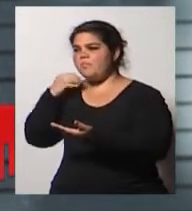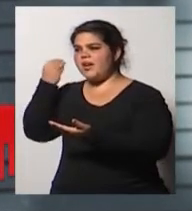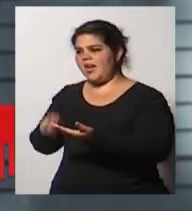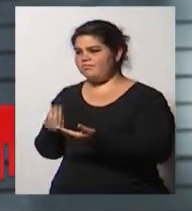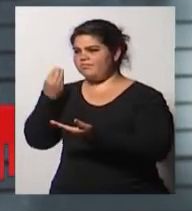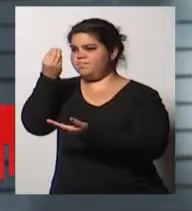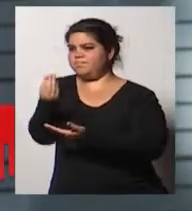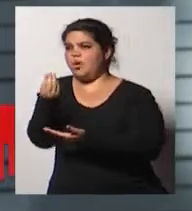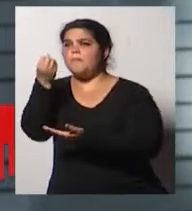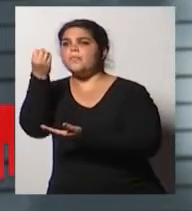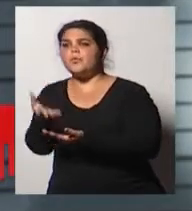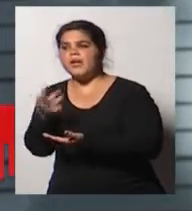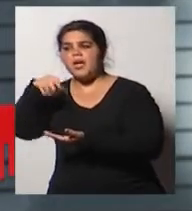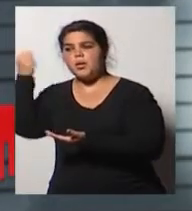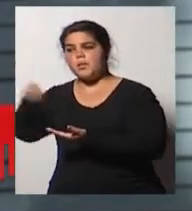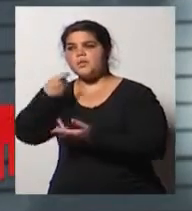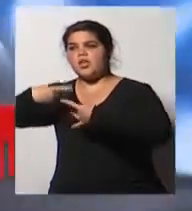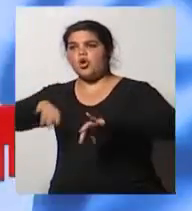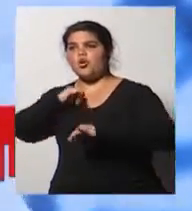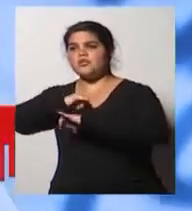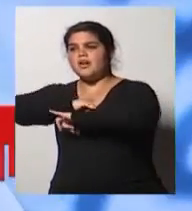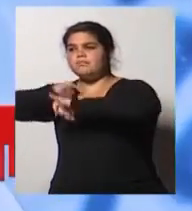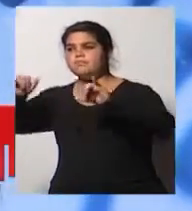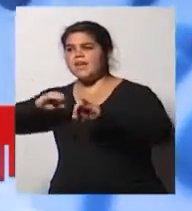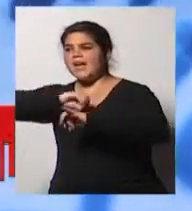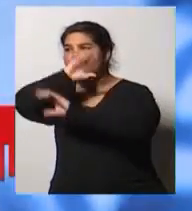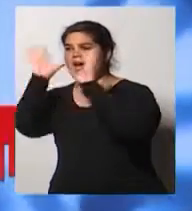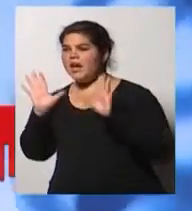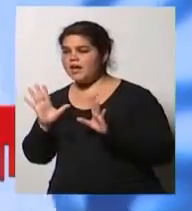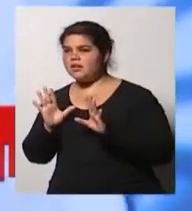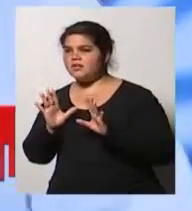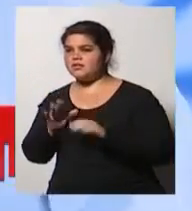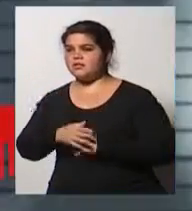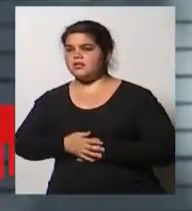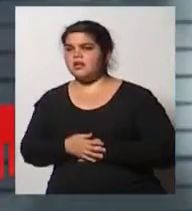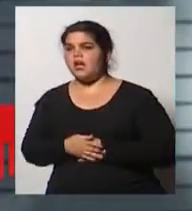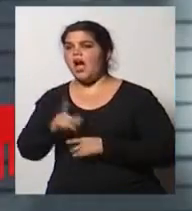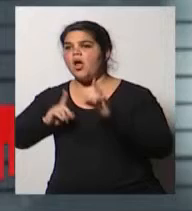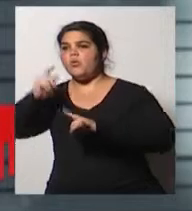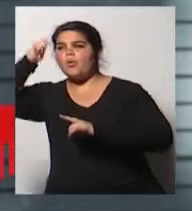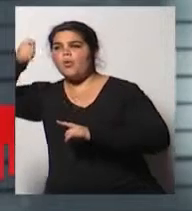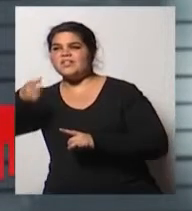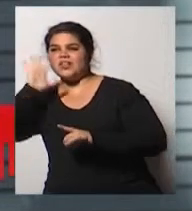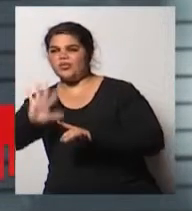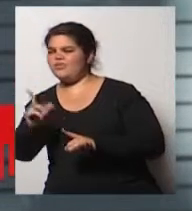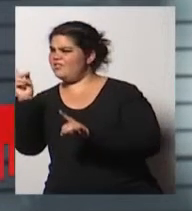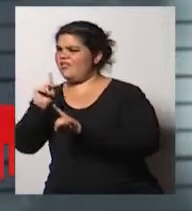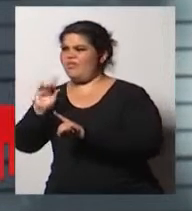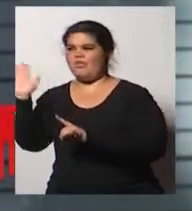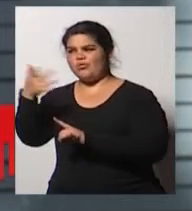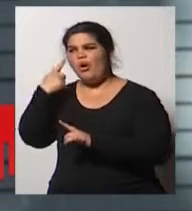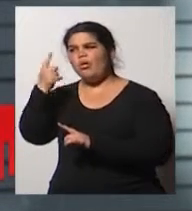Corte está para echar luz sobre cuestiones técnicas, que no es que los jueces no las conozcan, pero es una ayuda